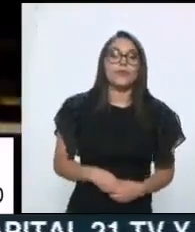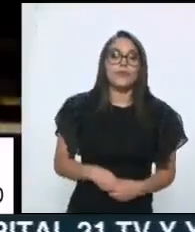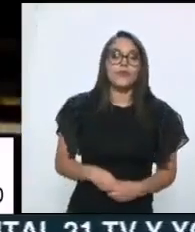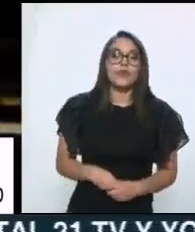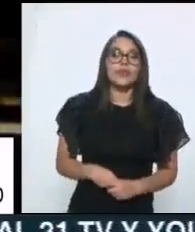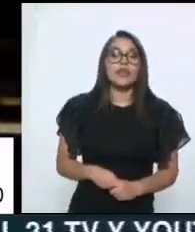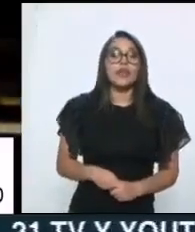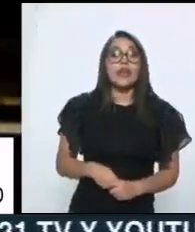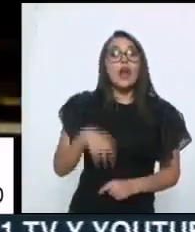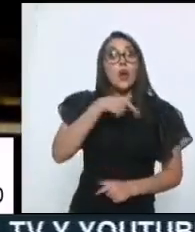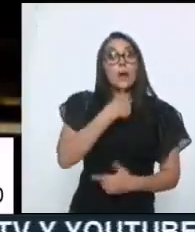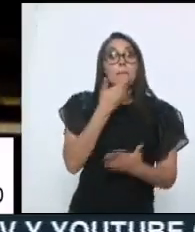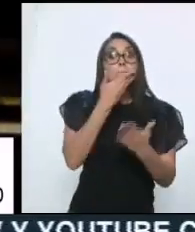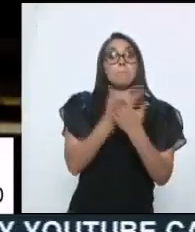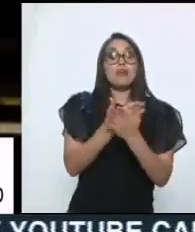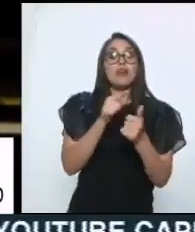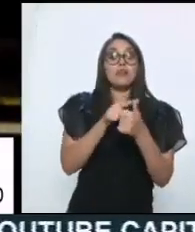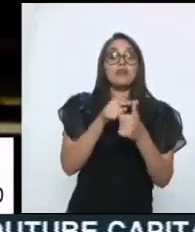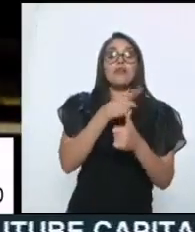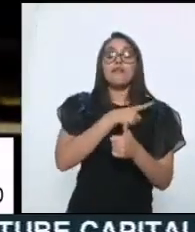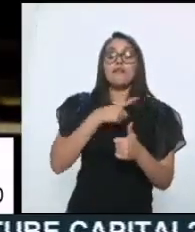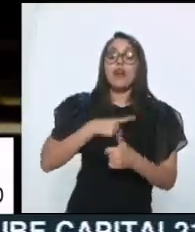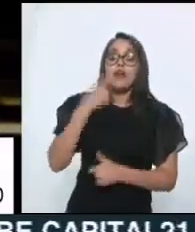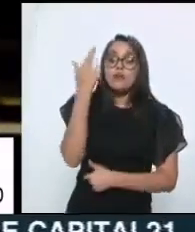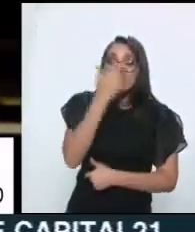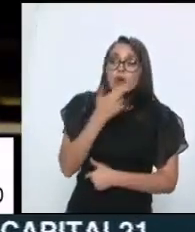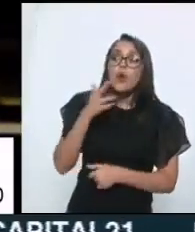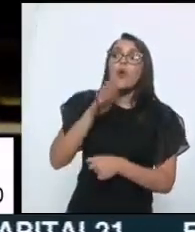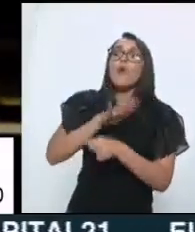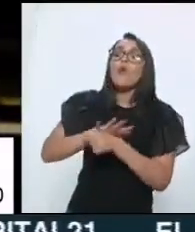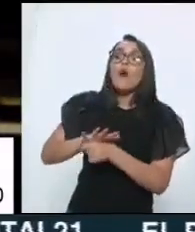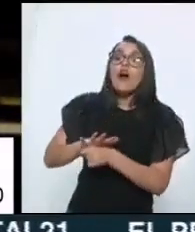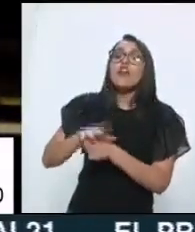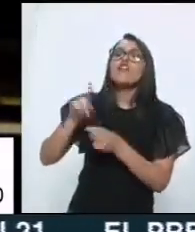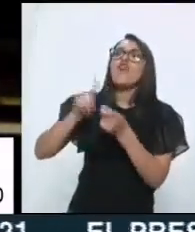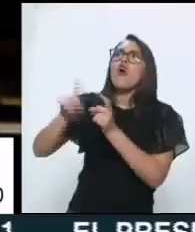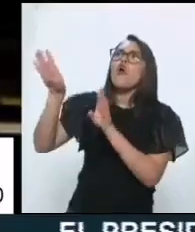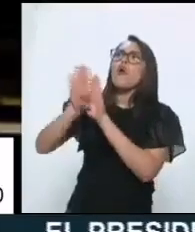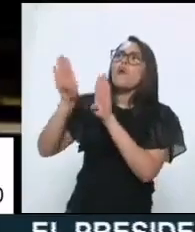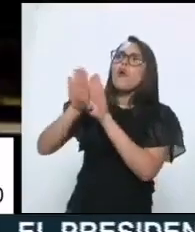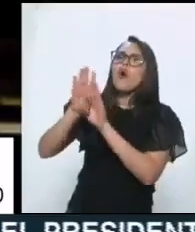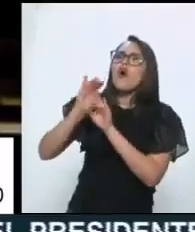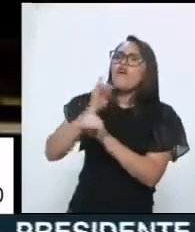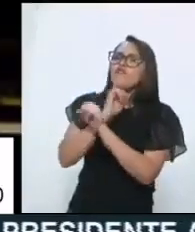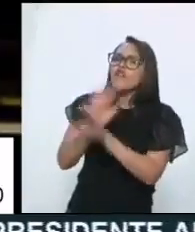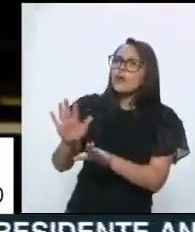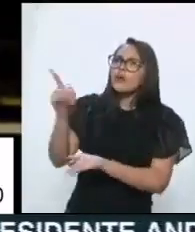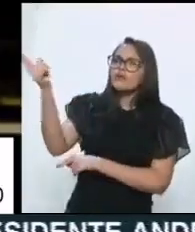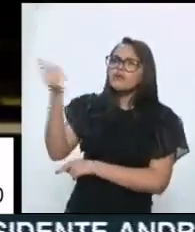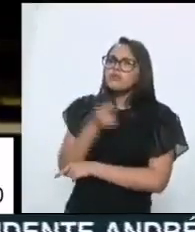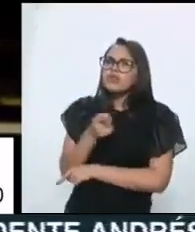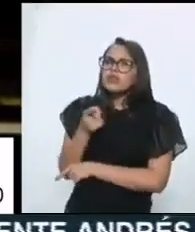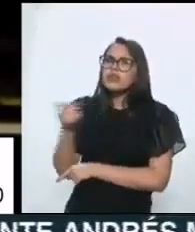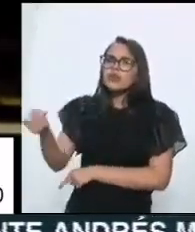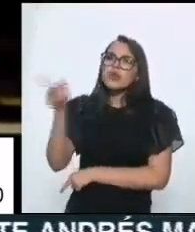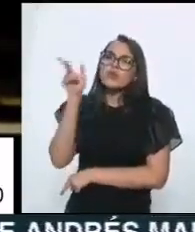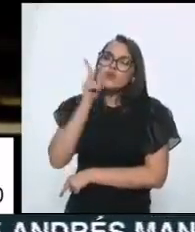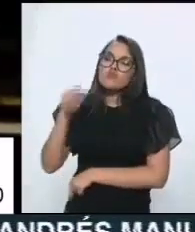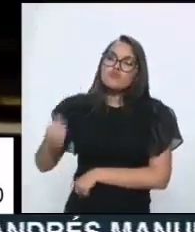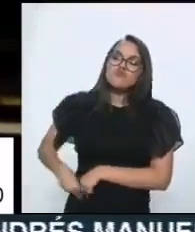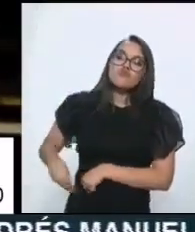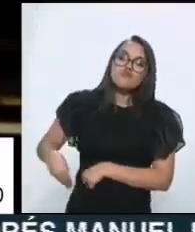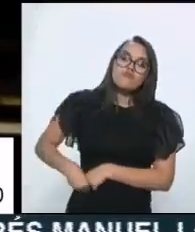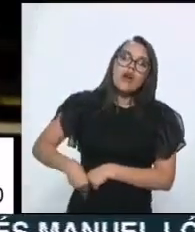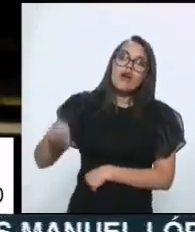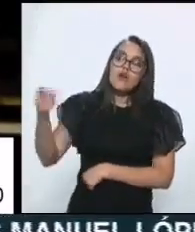público, pero solicitamos que se realice el rastreo balístico y cruce de información para la plena identificación de los hechos de sangre en los que se